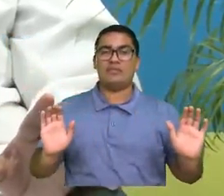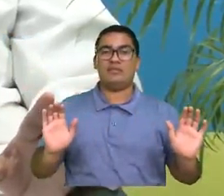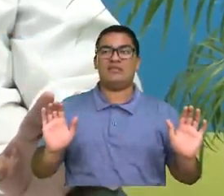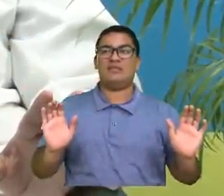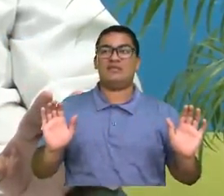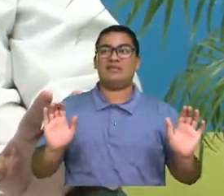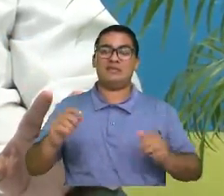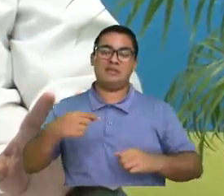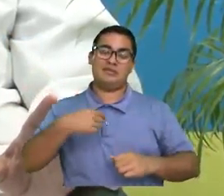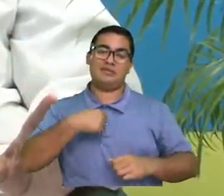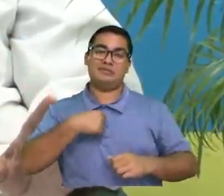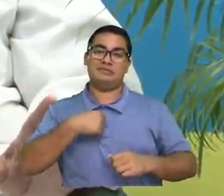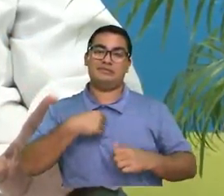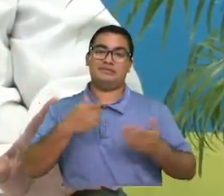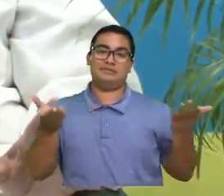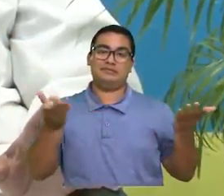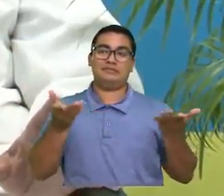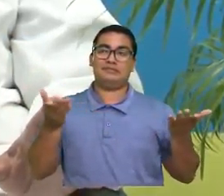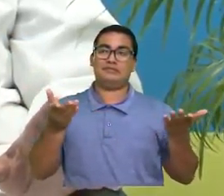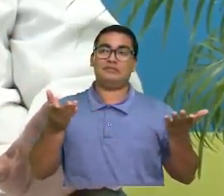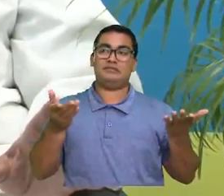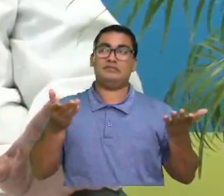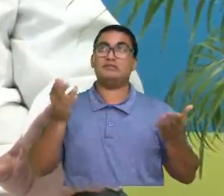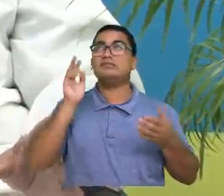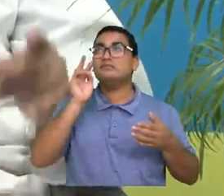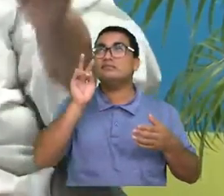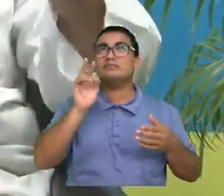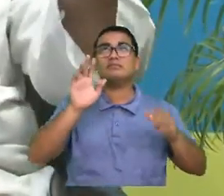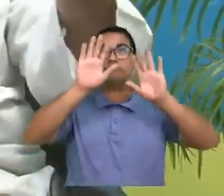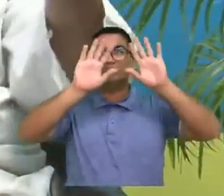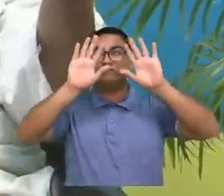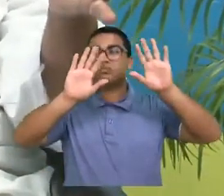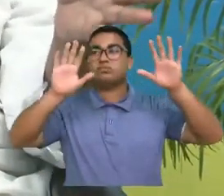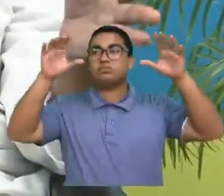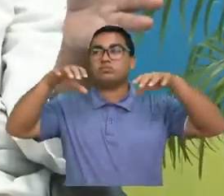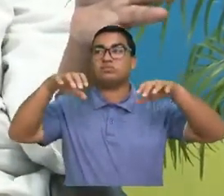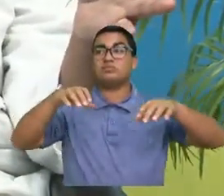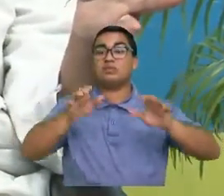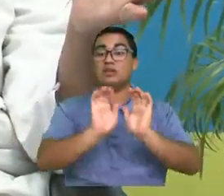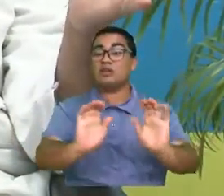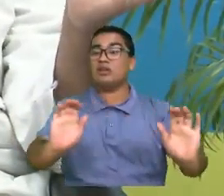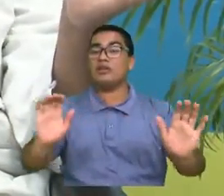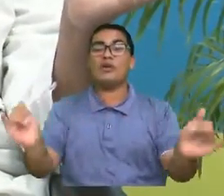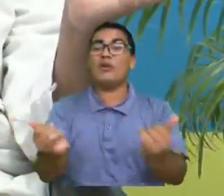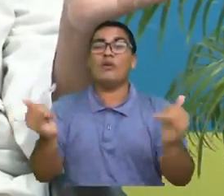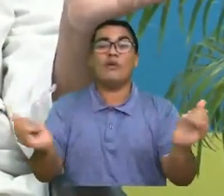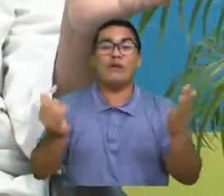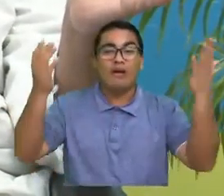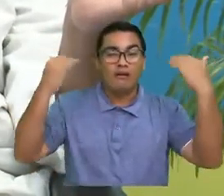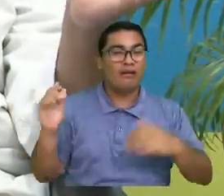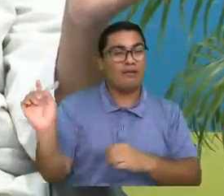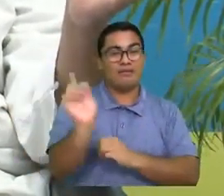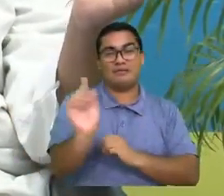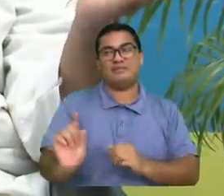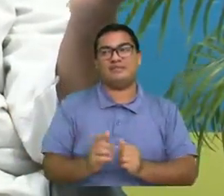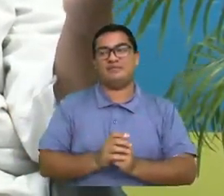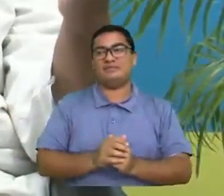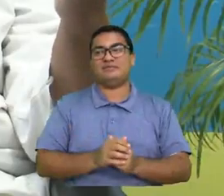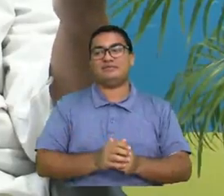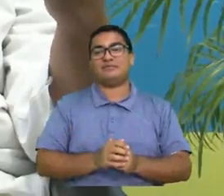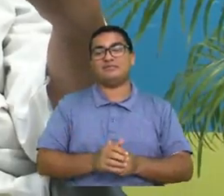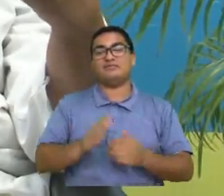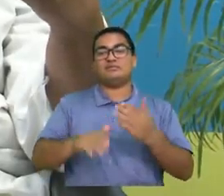yo miro que va a llover, lo correcto es que no dejar que mi niño vaya y se vaya a mojar. Y